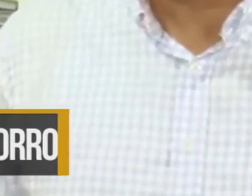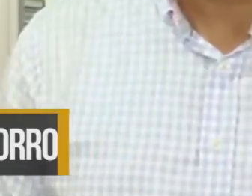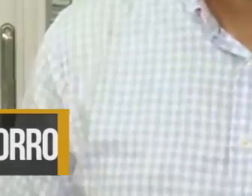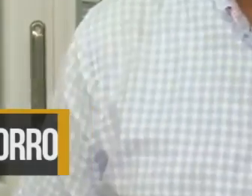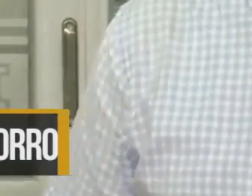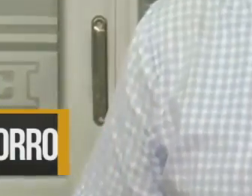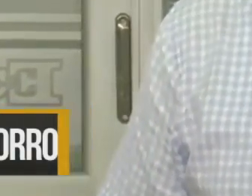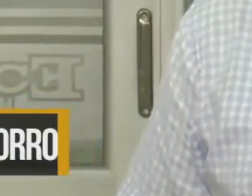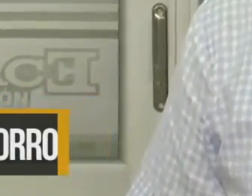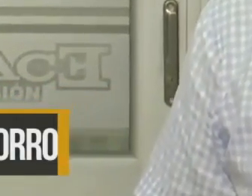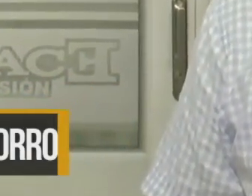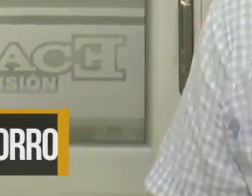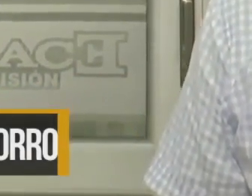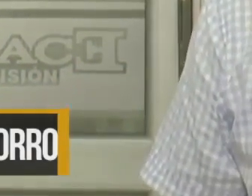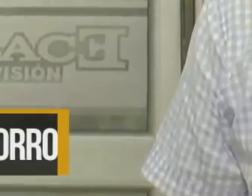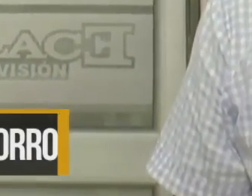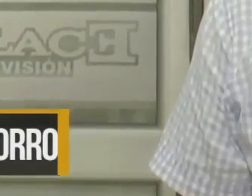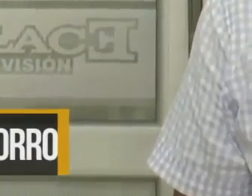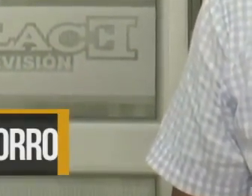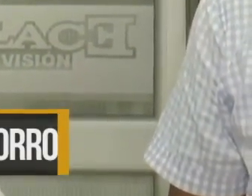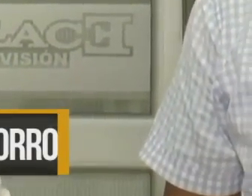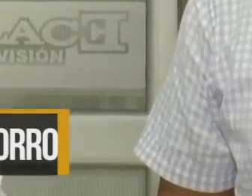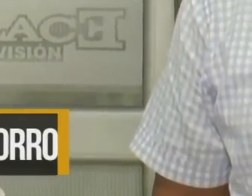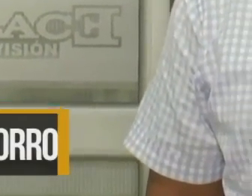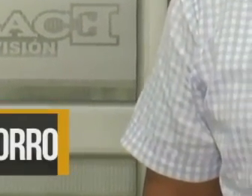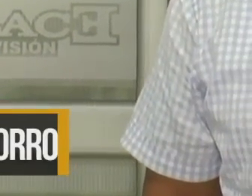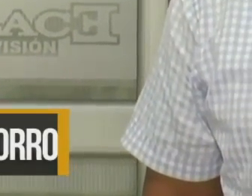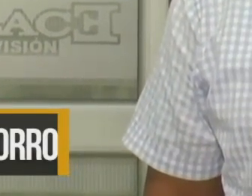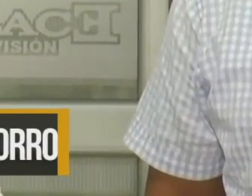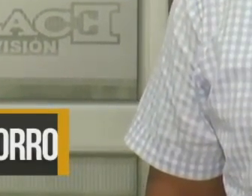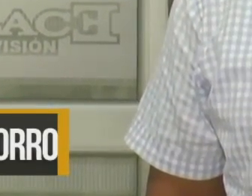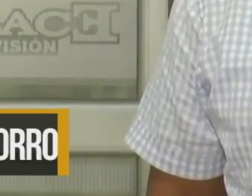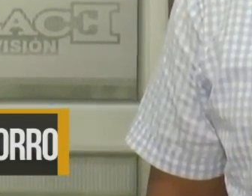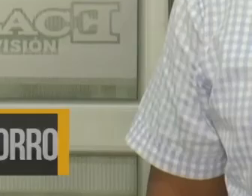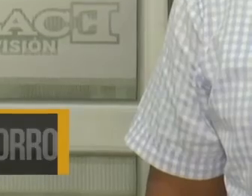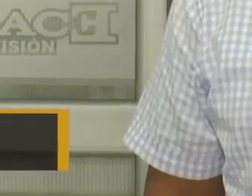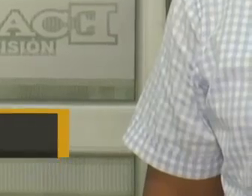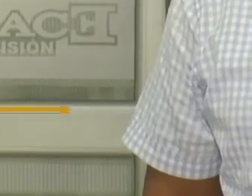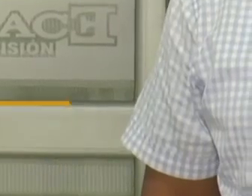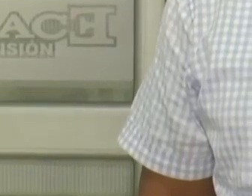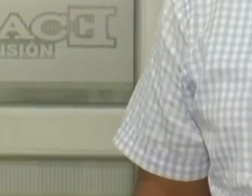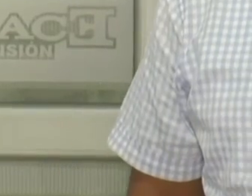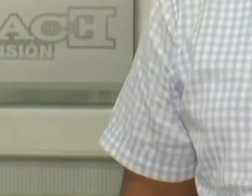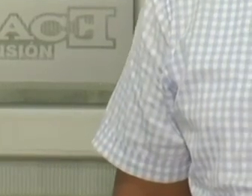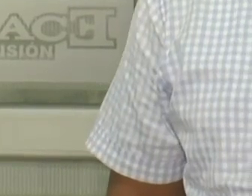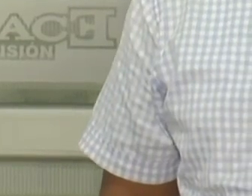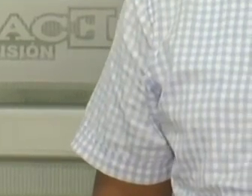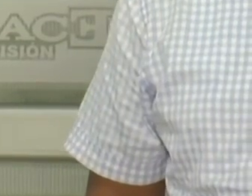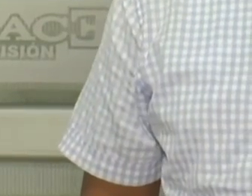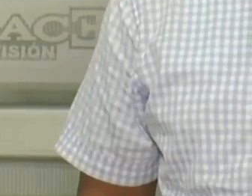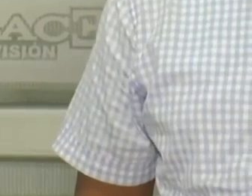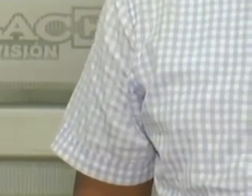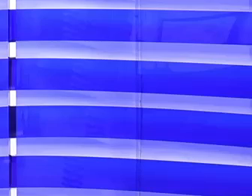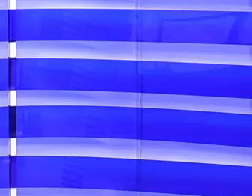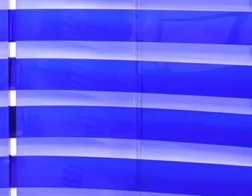a esta hora de la familia Cumbián Vera, que ya está aquí de nuevo en Barranca Bermeja. Continúen ustedes con más información en estudio.